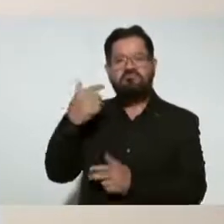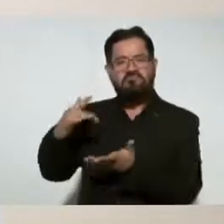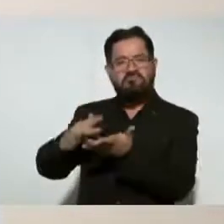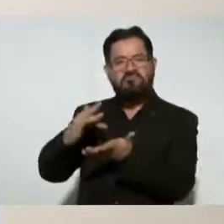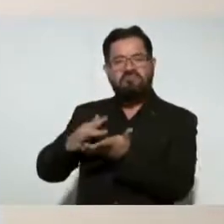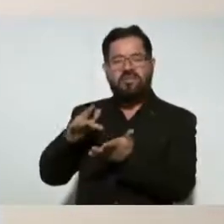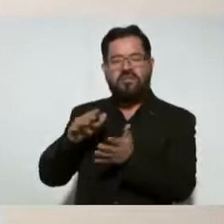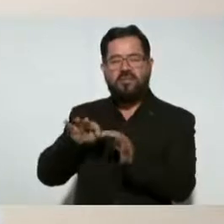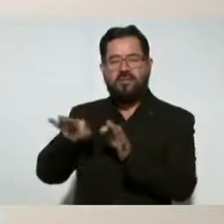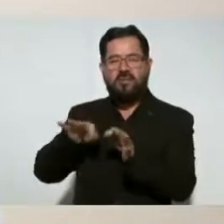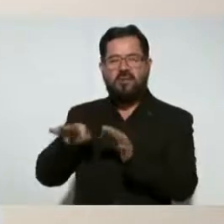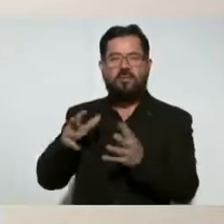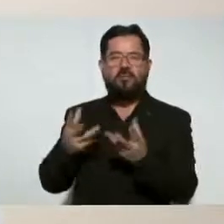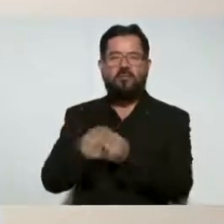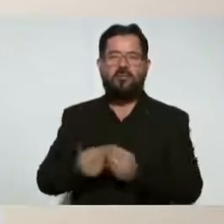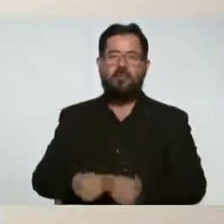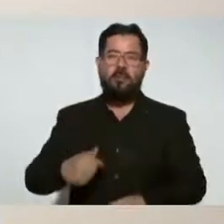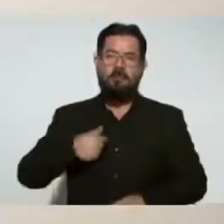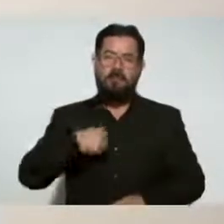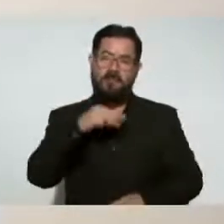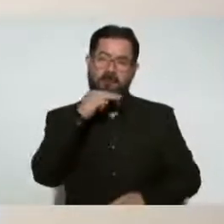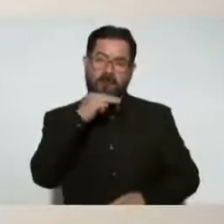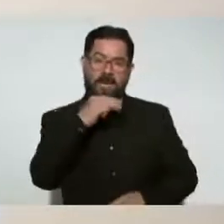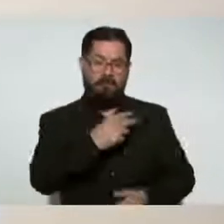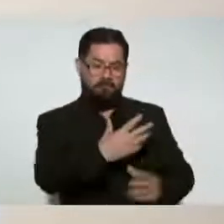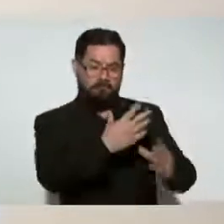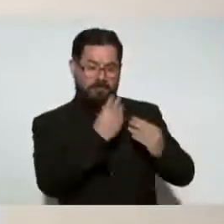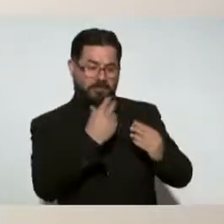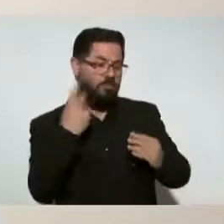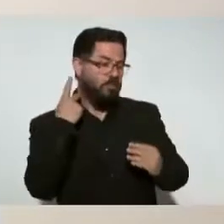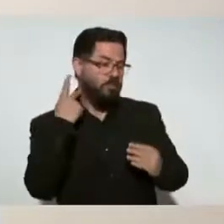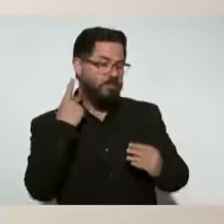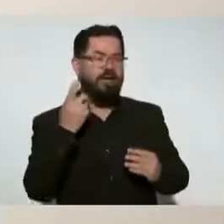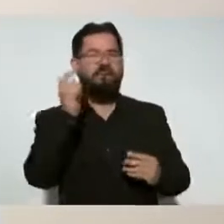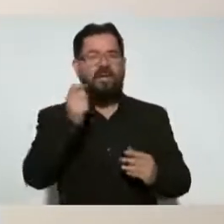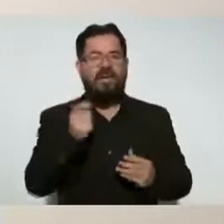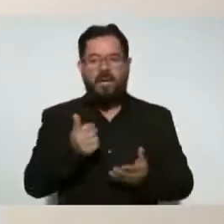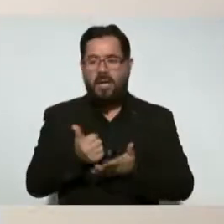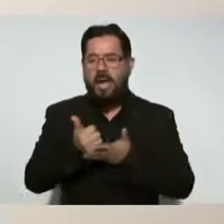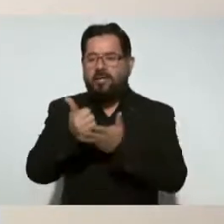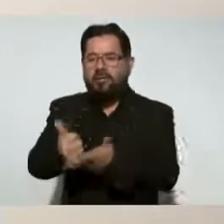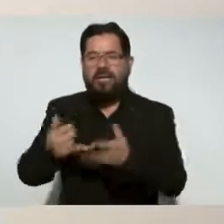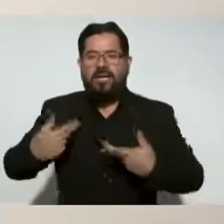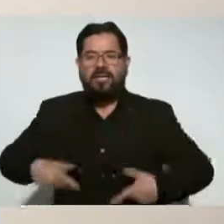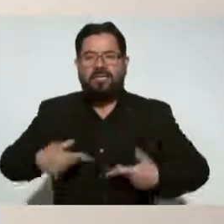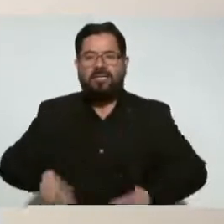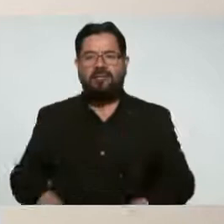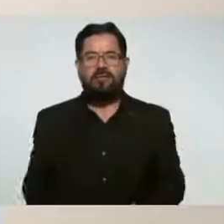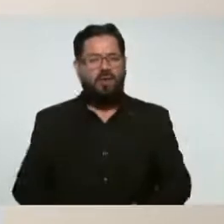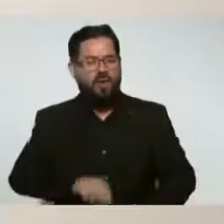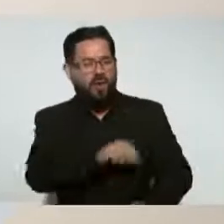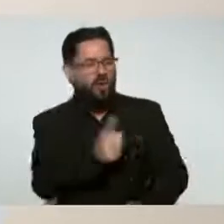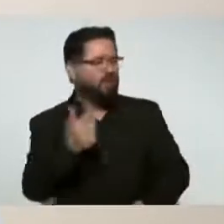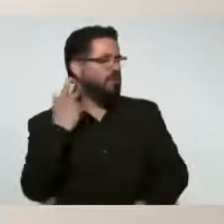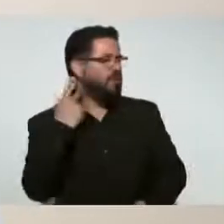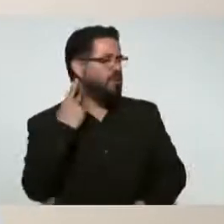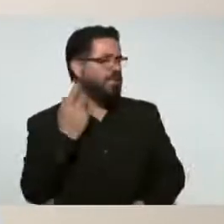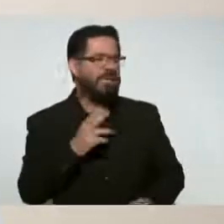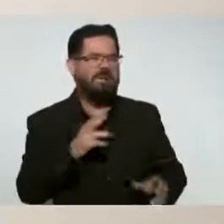madre me enseñó que la política que sirve es la que le sirve a la gente. La otra no, la otra es pura